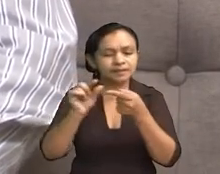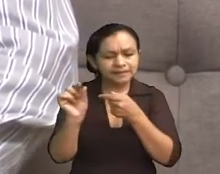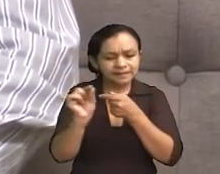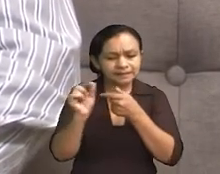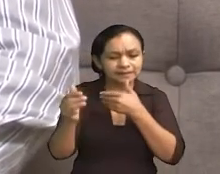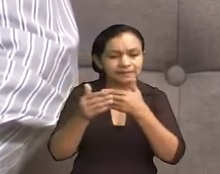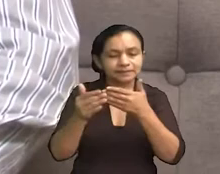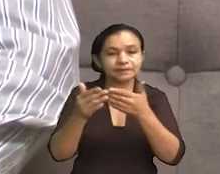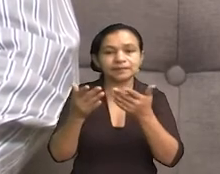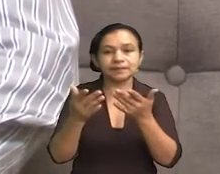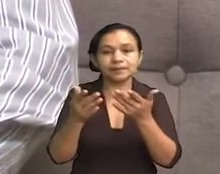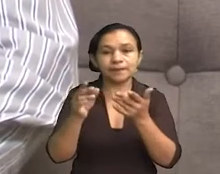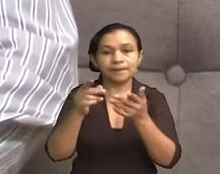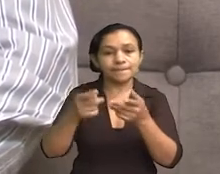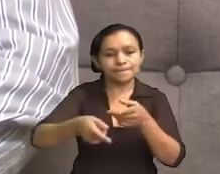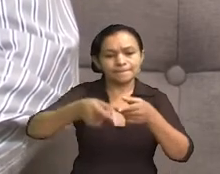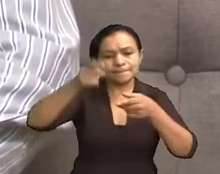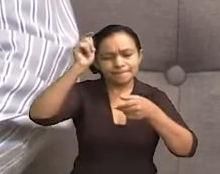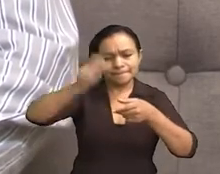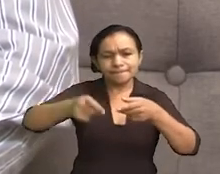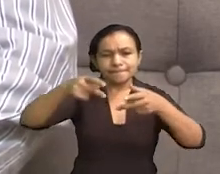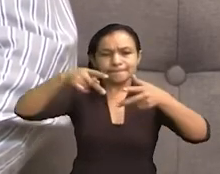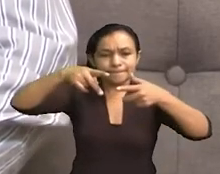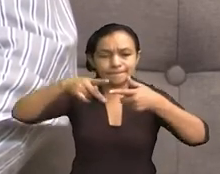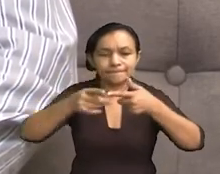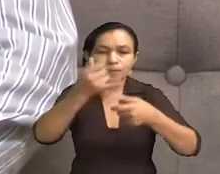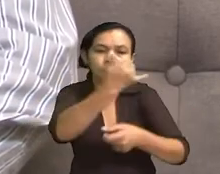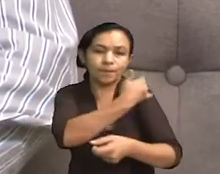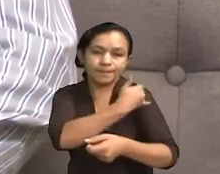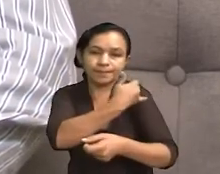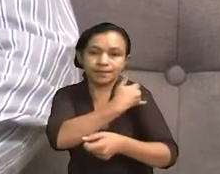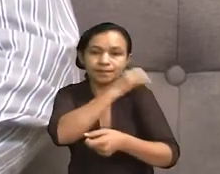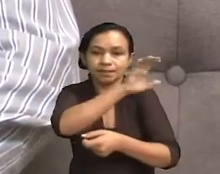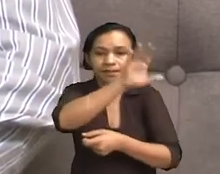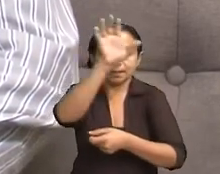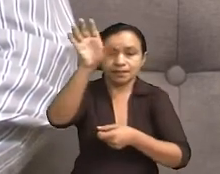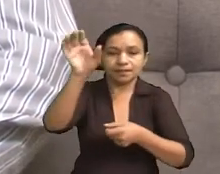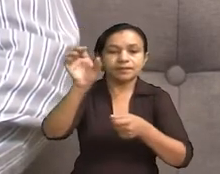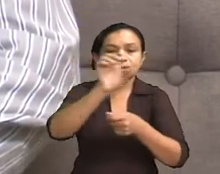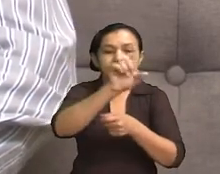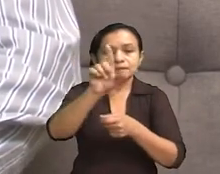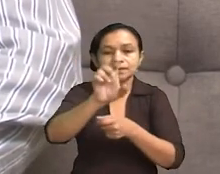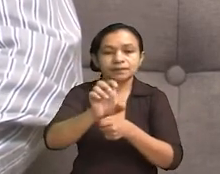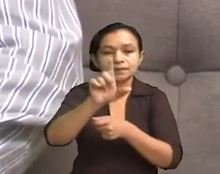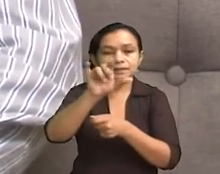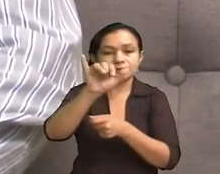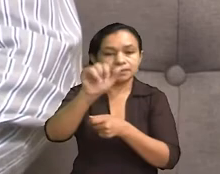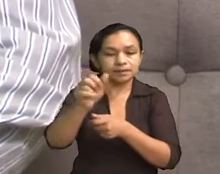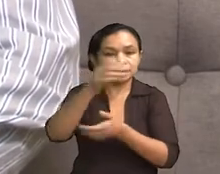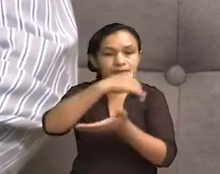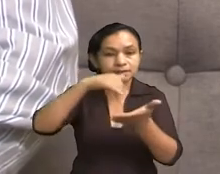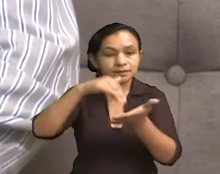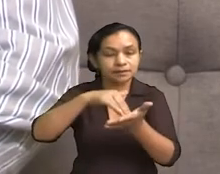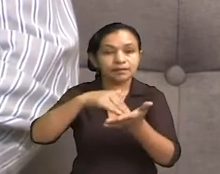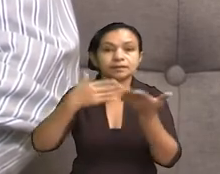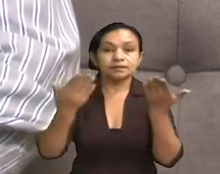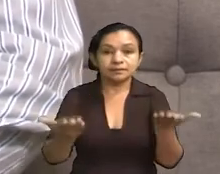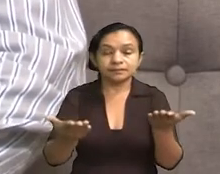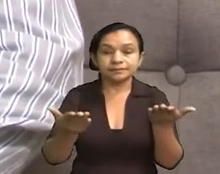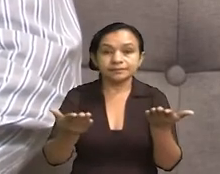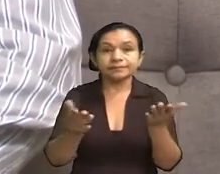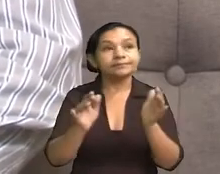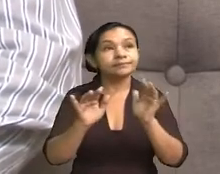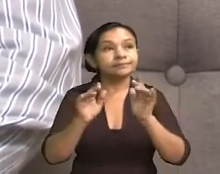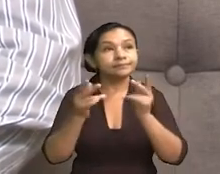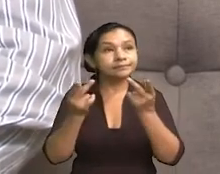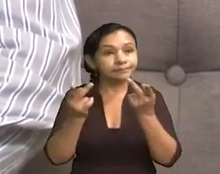recientemente se dio el banderillazo para arrancar el Hospital Departamental de Celaya Central en Nueva Guinea, ¿verdad? Pero además